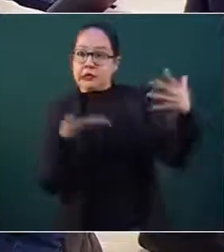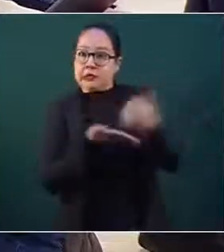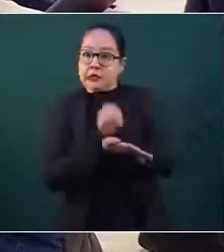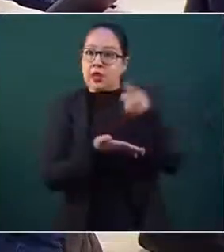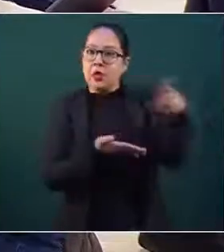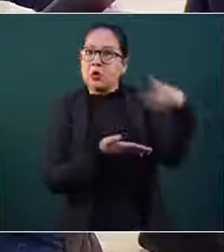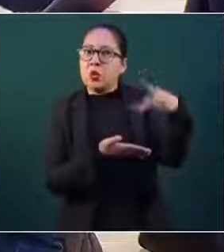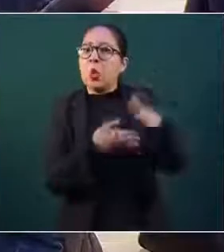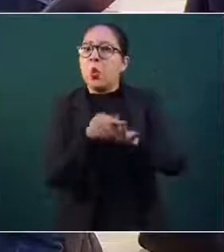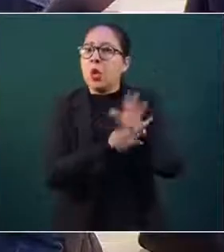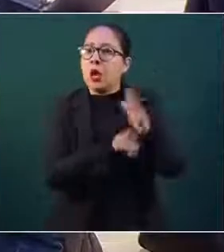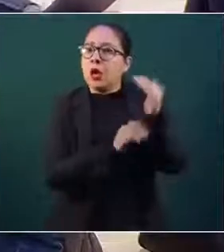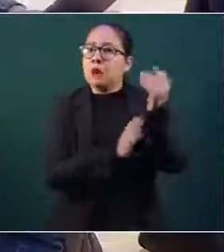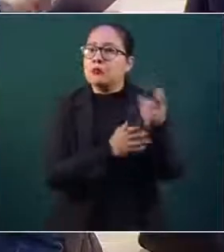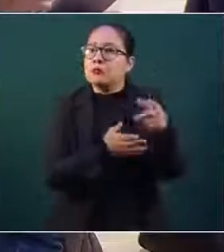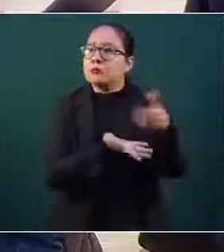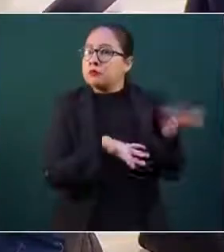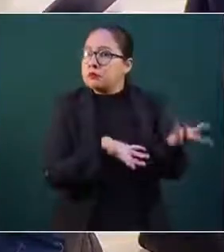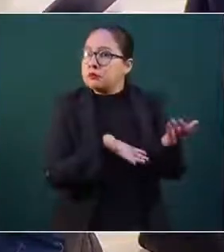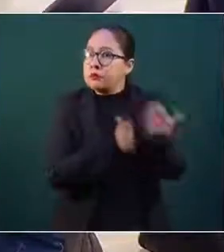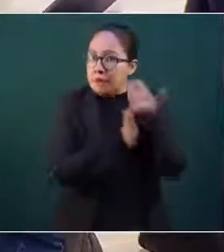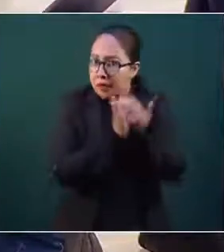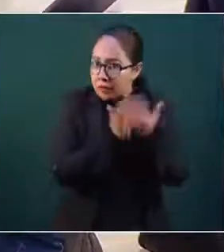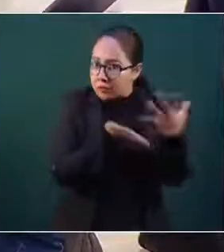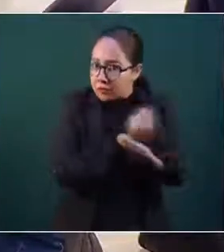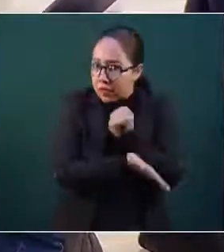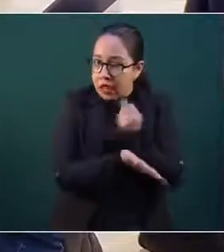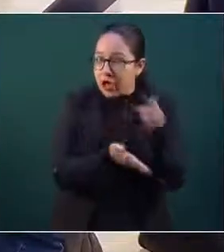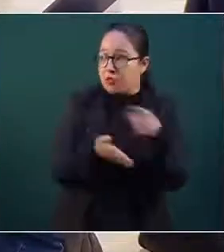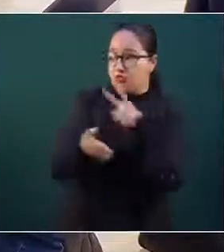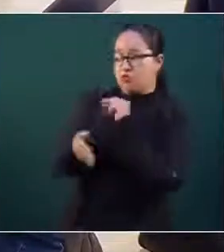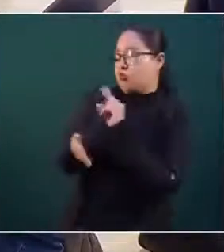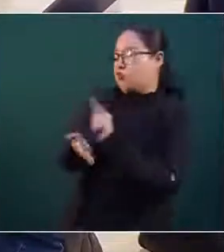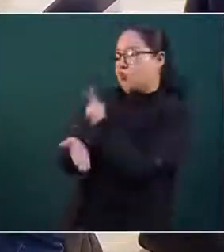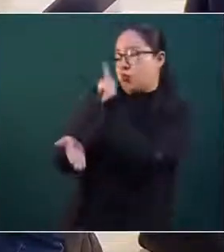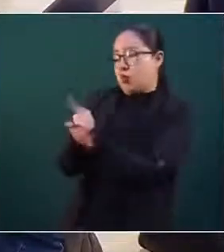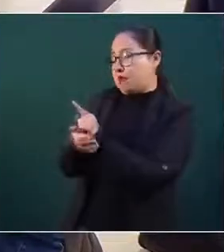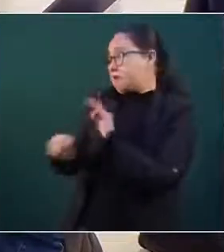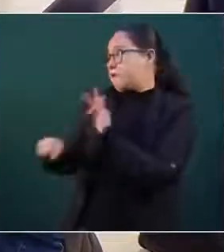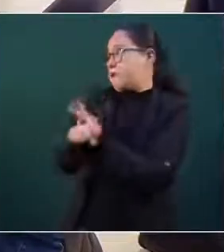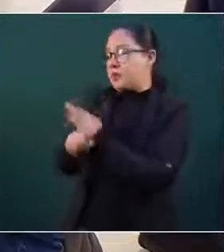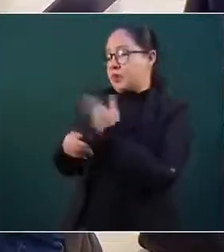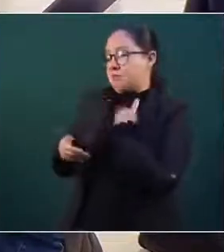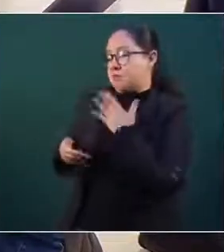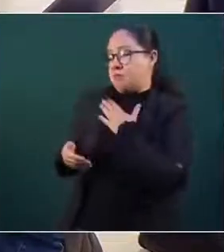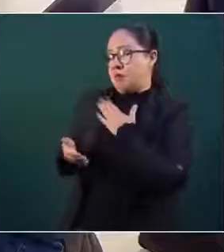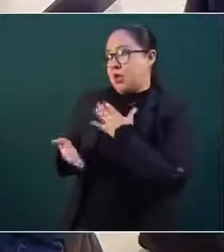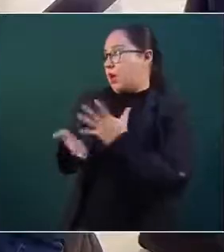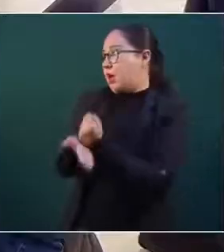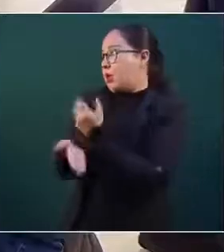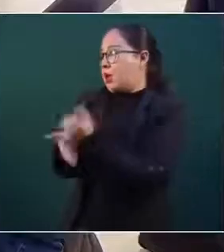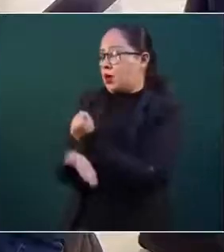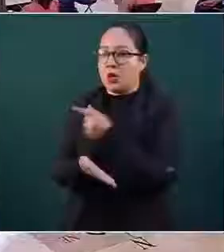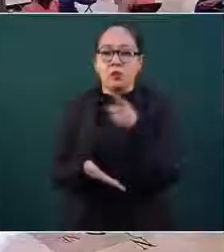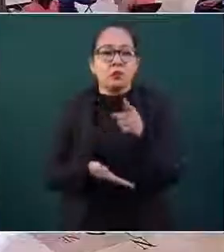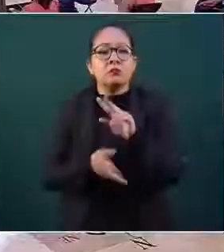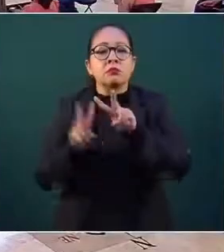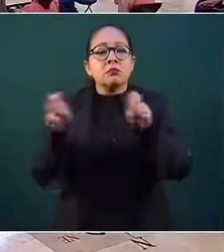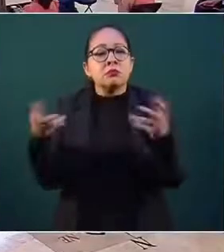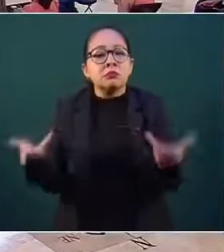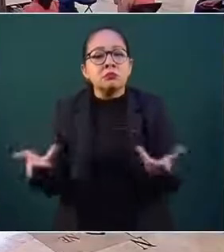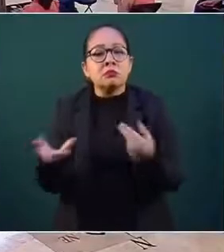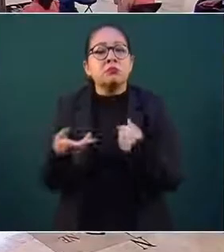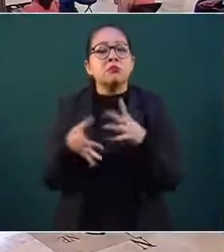Están señalando que es anticonstitucional y que la ley los ampara. ¿Cuál sería el llamado? ¿Cuál es su opinión al respecto? Pues